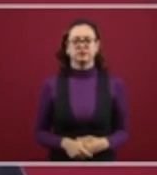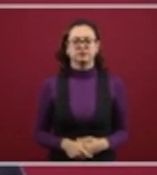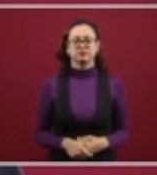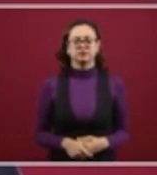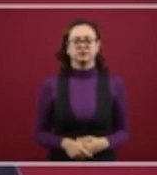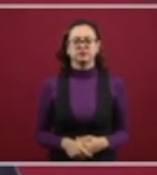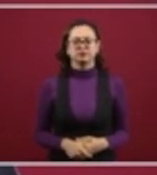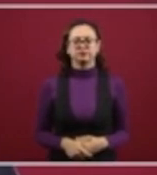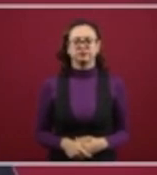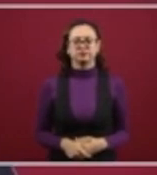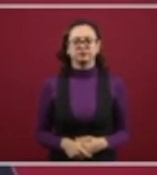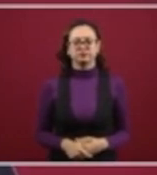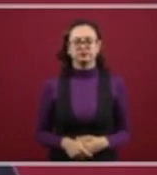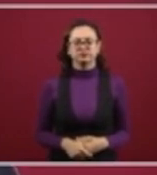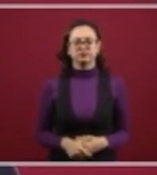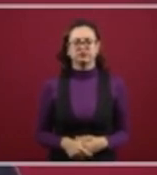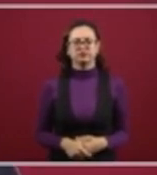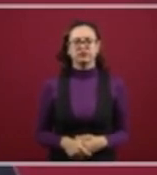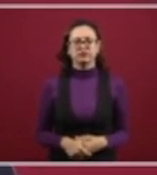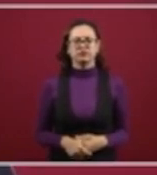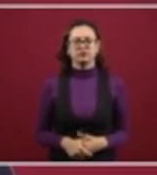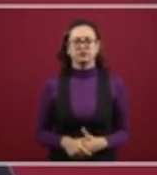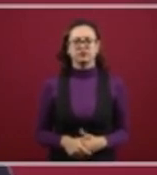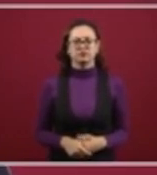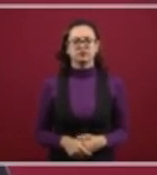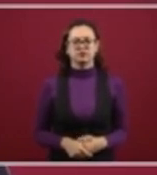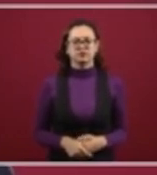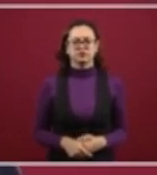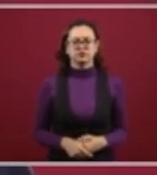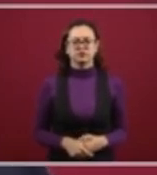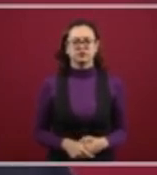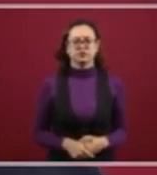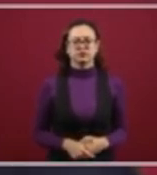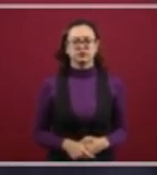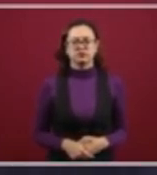comentarles que